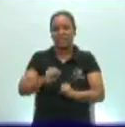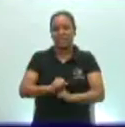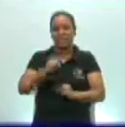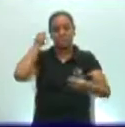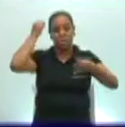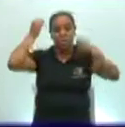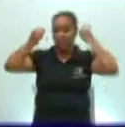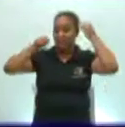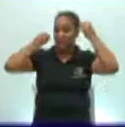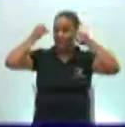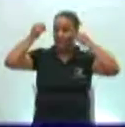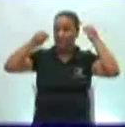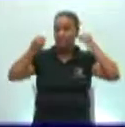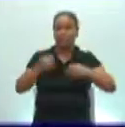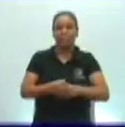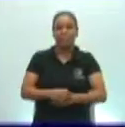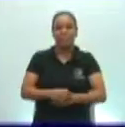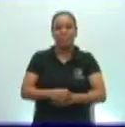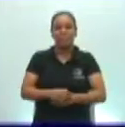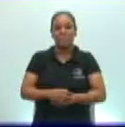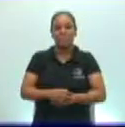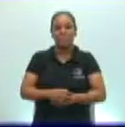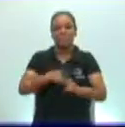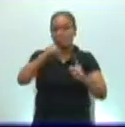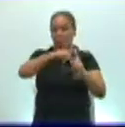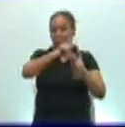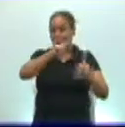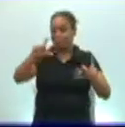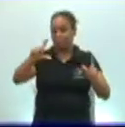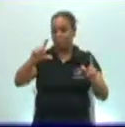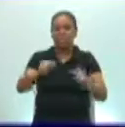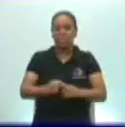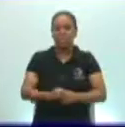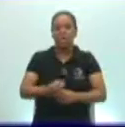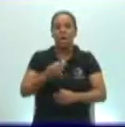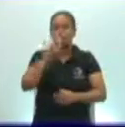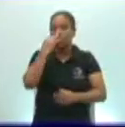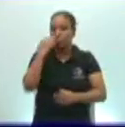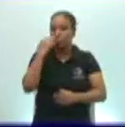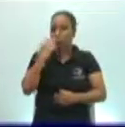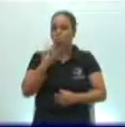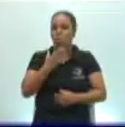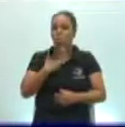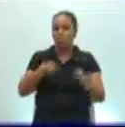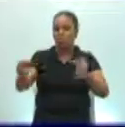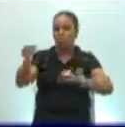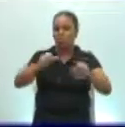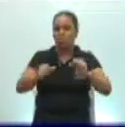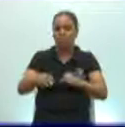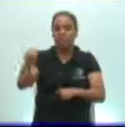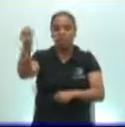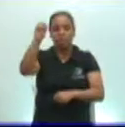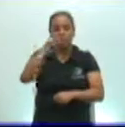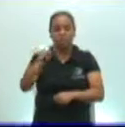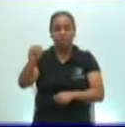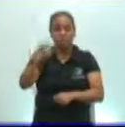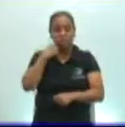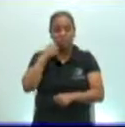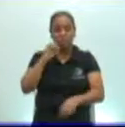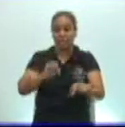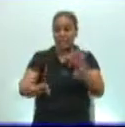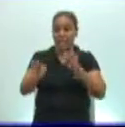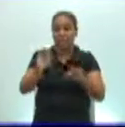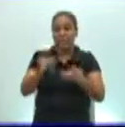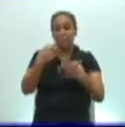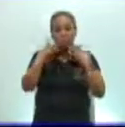analizar el dioxígeno como sustancia molecular. Vamos a ver aspectos importantes relacionados